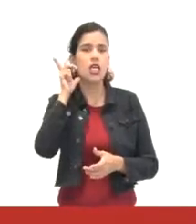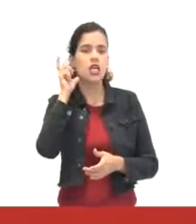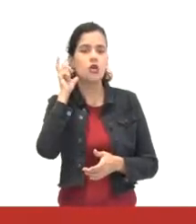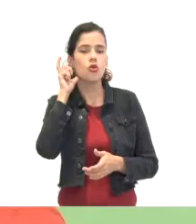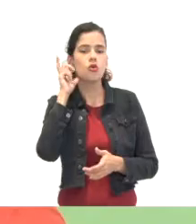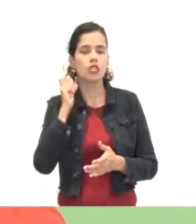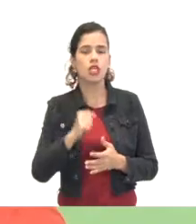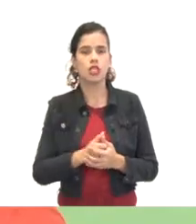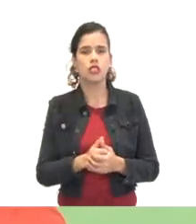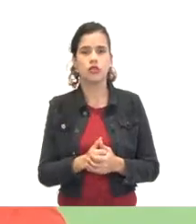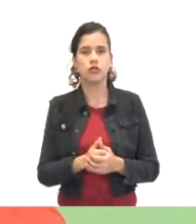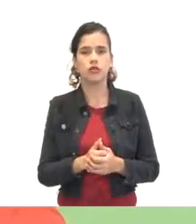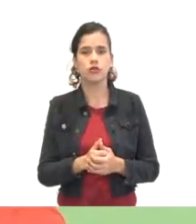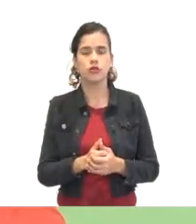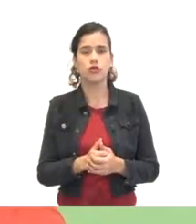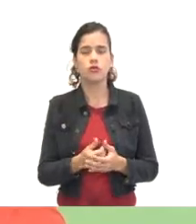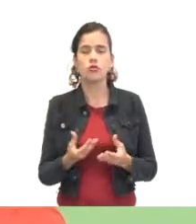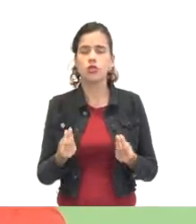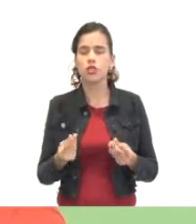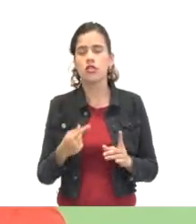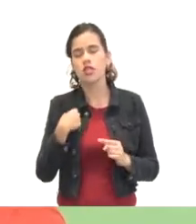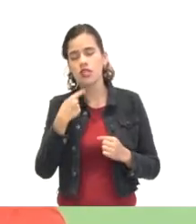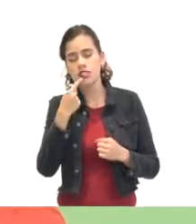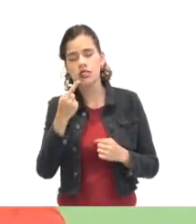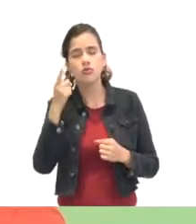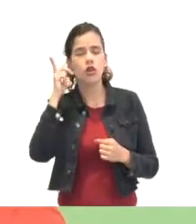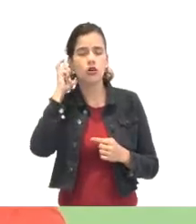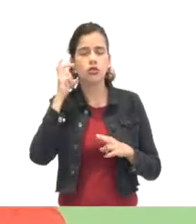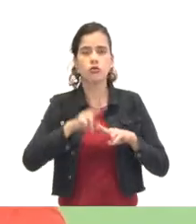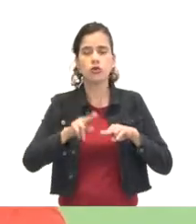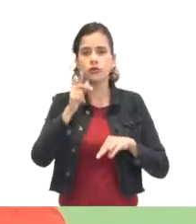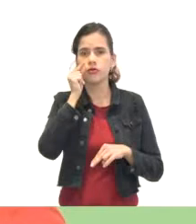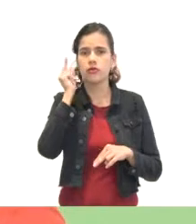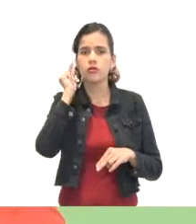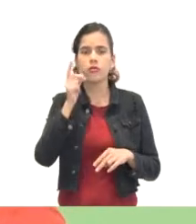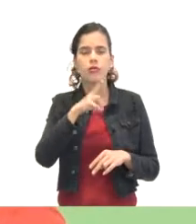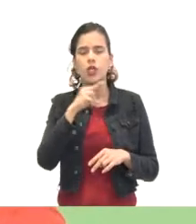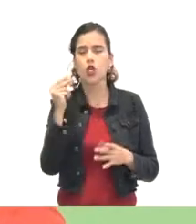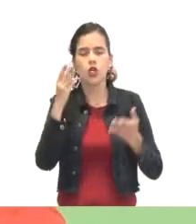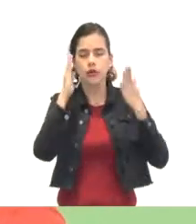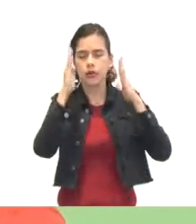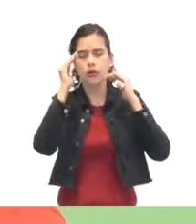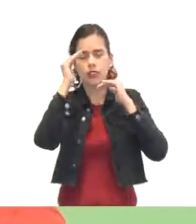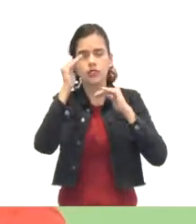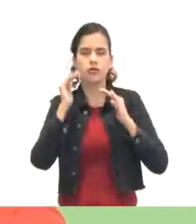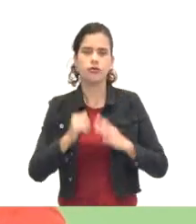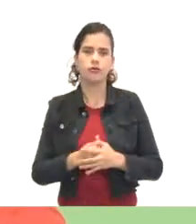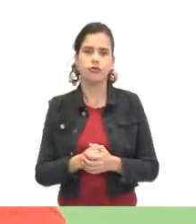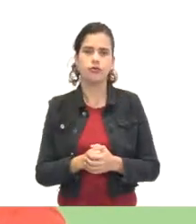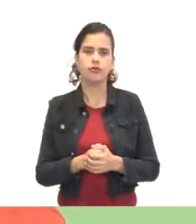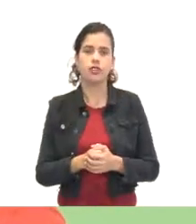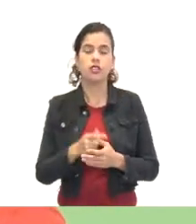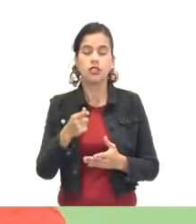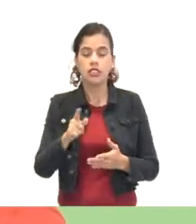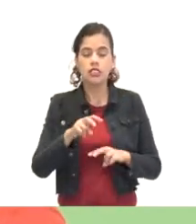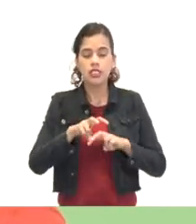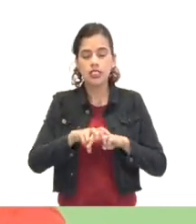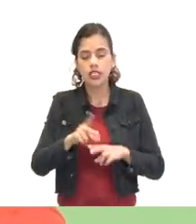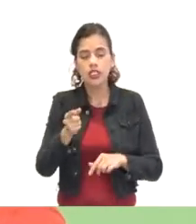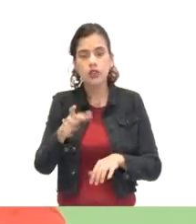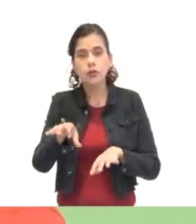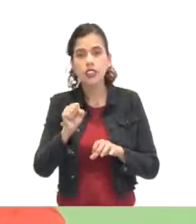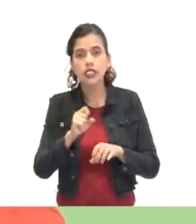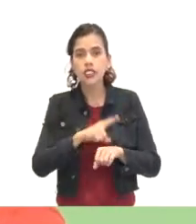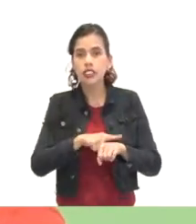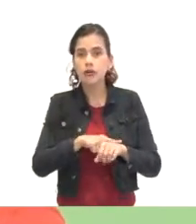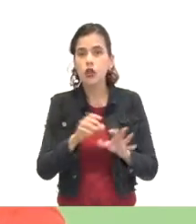escuchando activamente. Muchas veces decimos que escuchamos a las niñas y los niños, pero no le prestamos atención. Dedica el tiempo, no